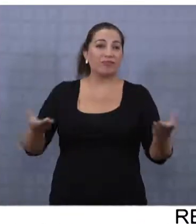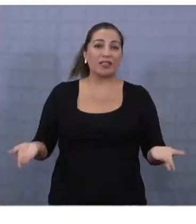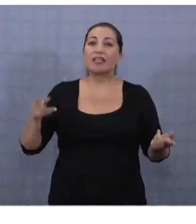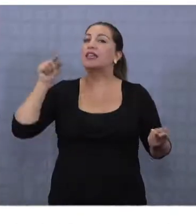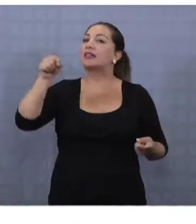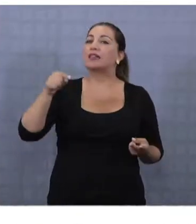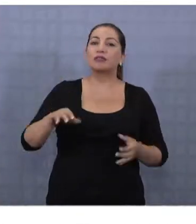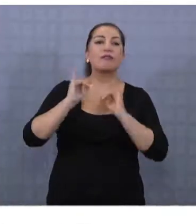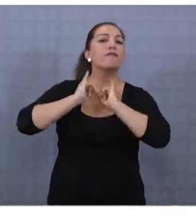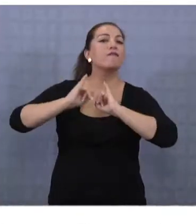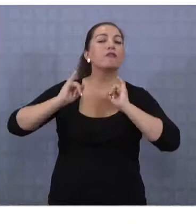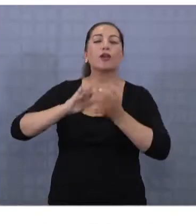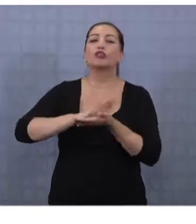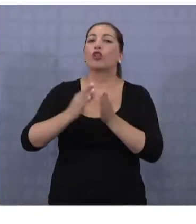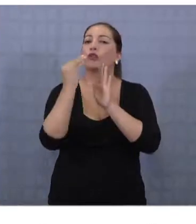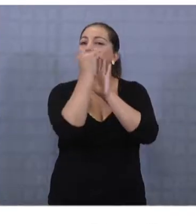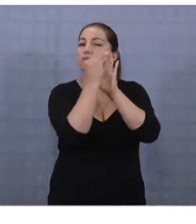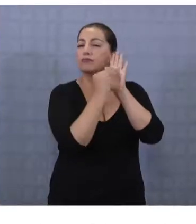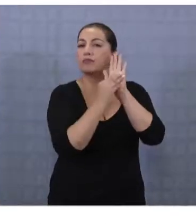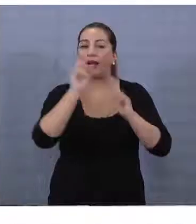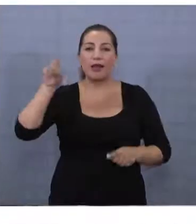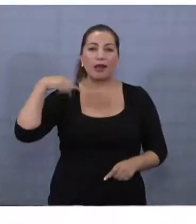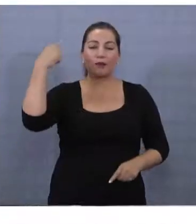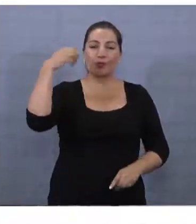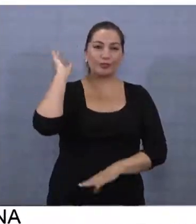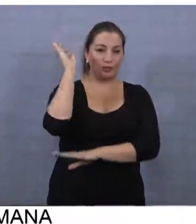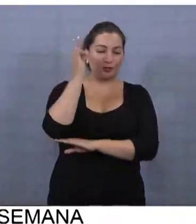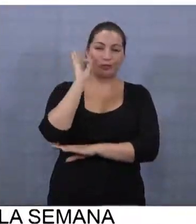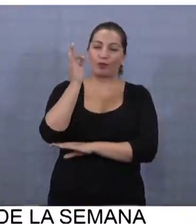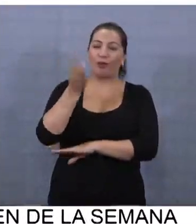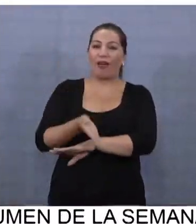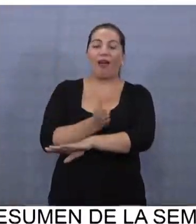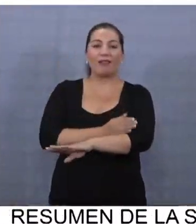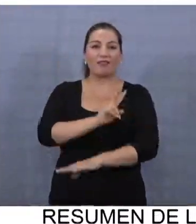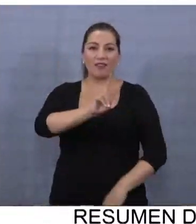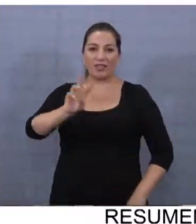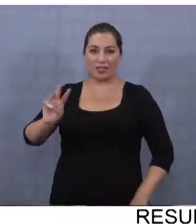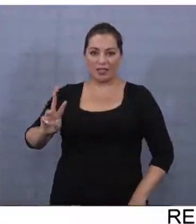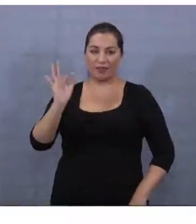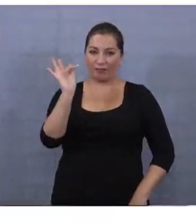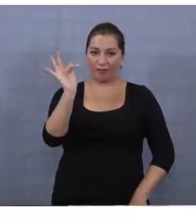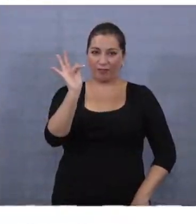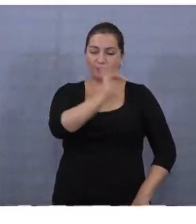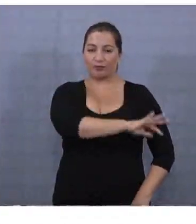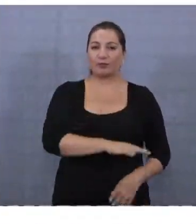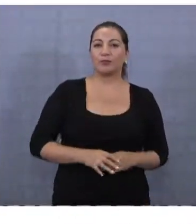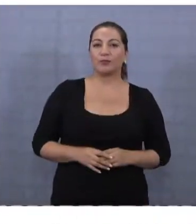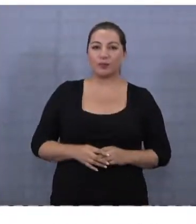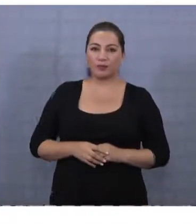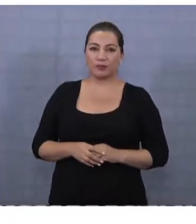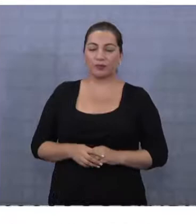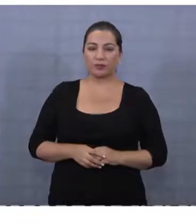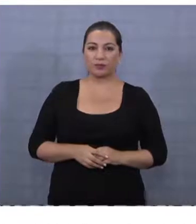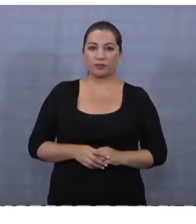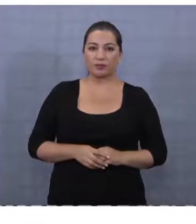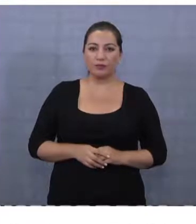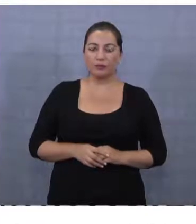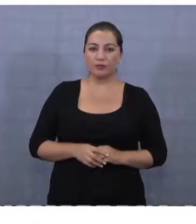materias que se debe informar en detalle en la próxima sesión de la Comisión antes del 23 de febrero. ¡Gracias!